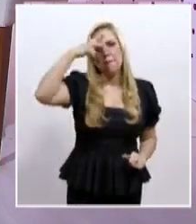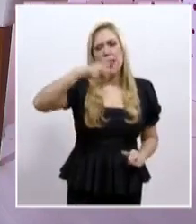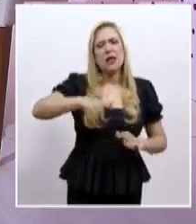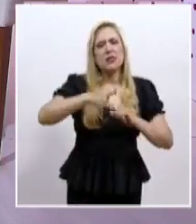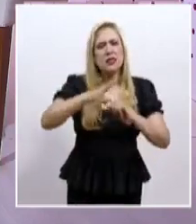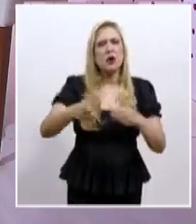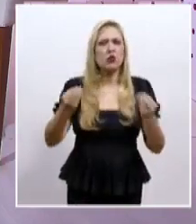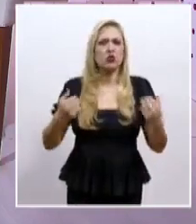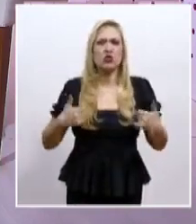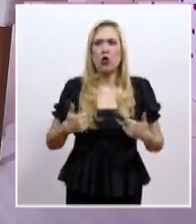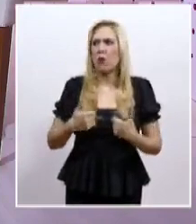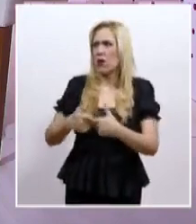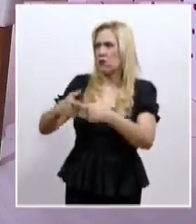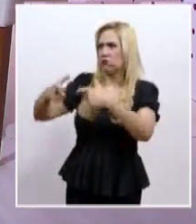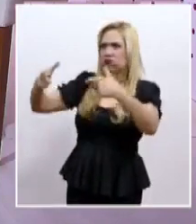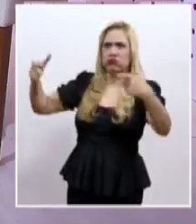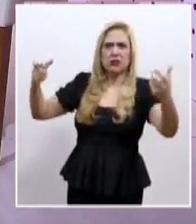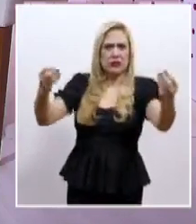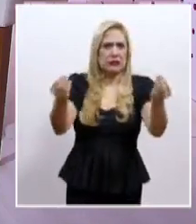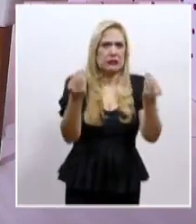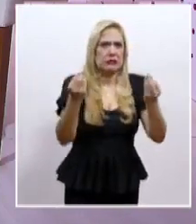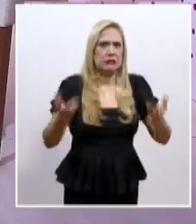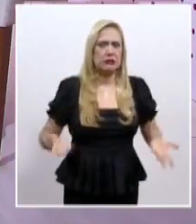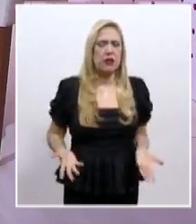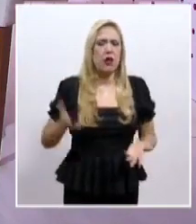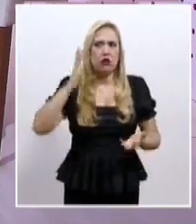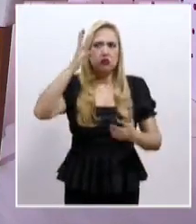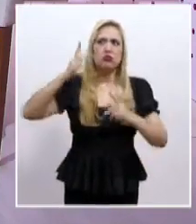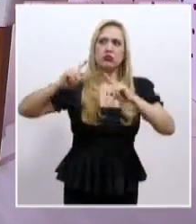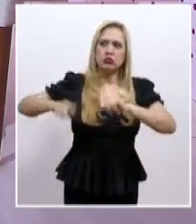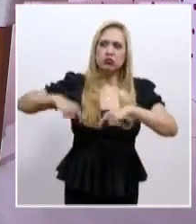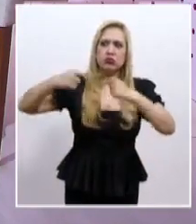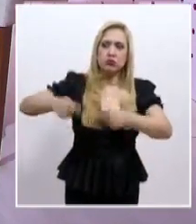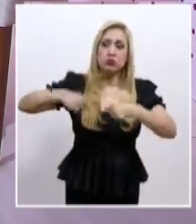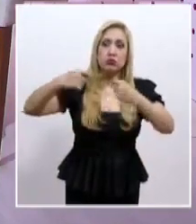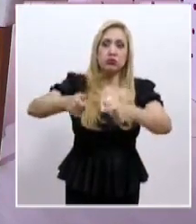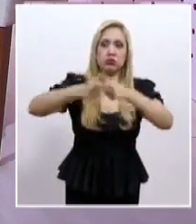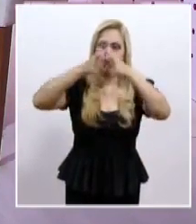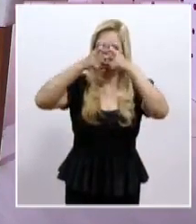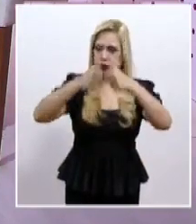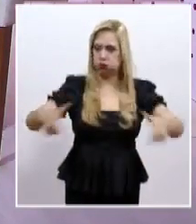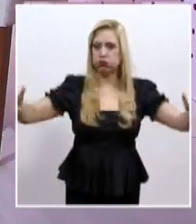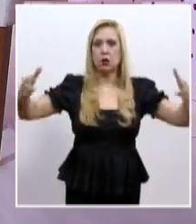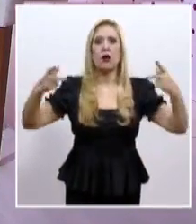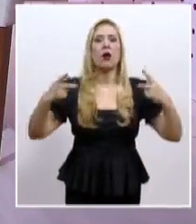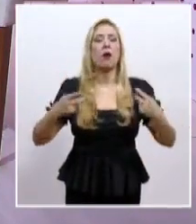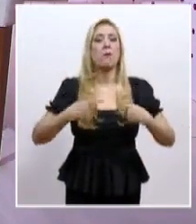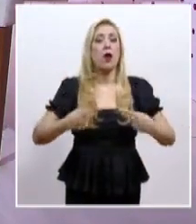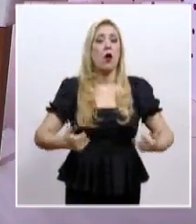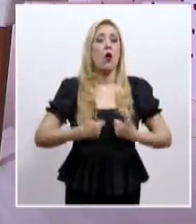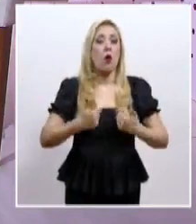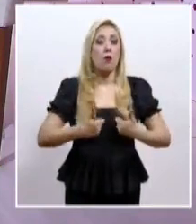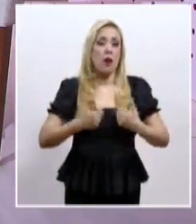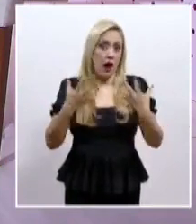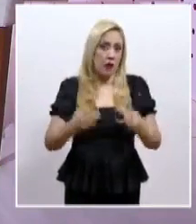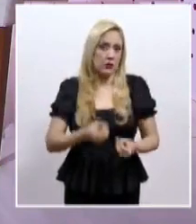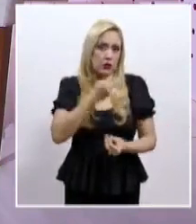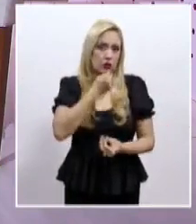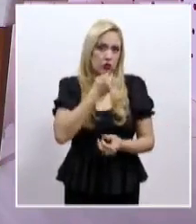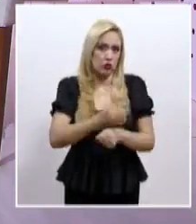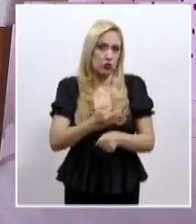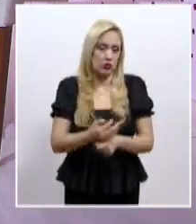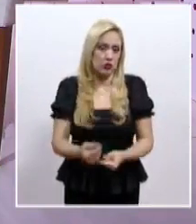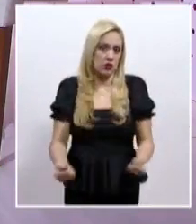de jóvenes y sigue habiendo generaciones muy grandes de personas jóvenes que están por